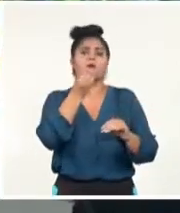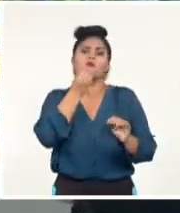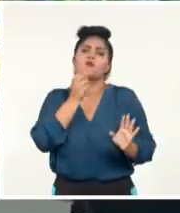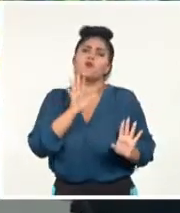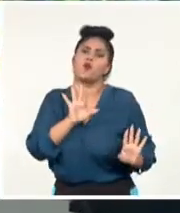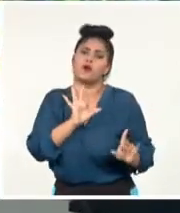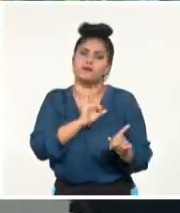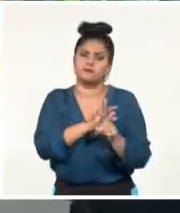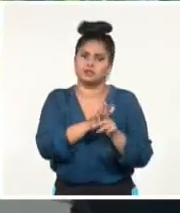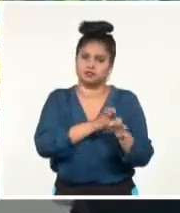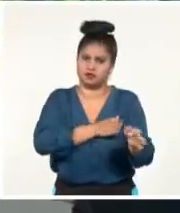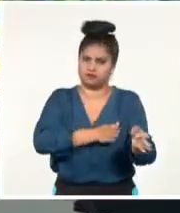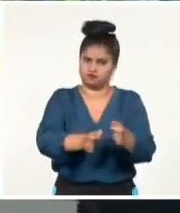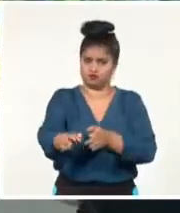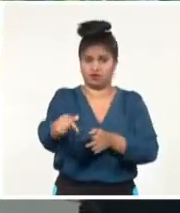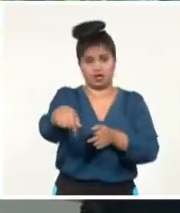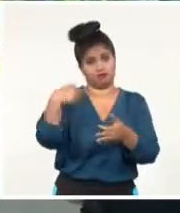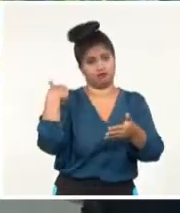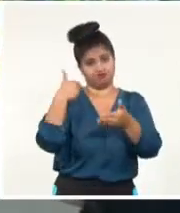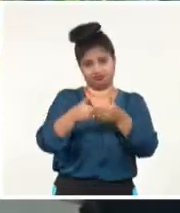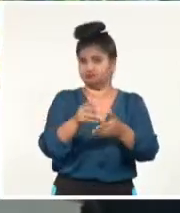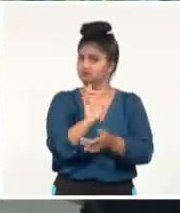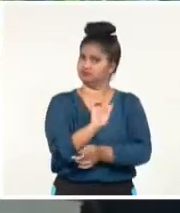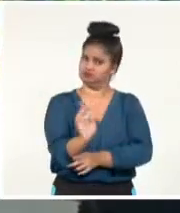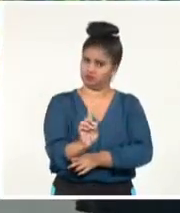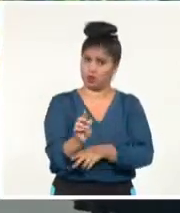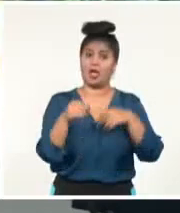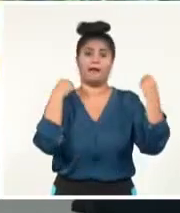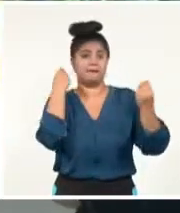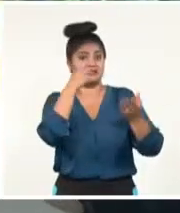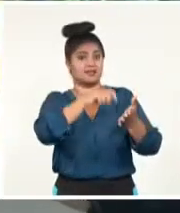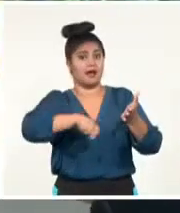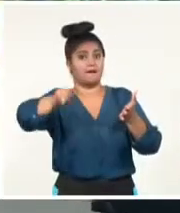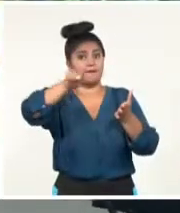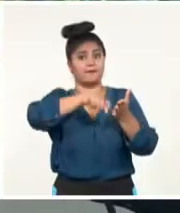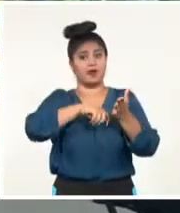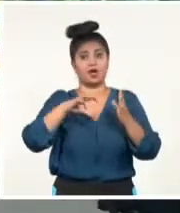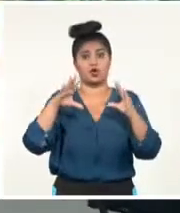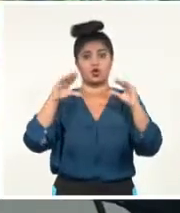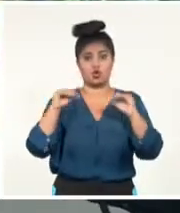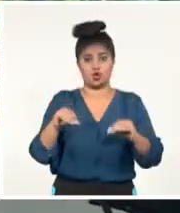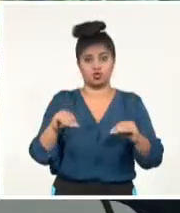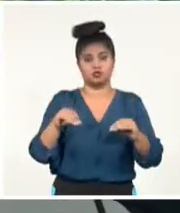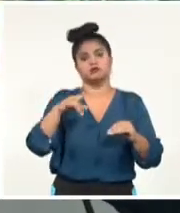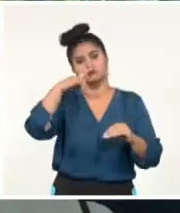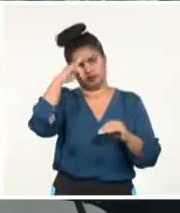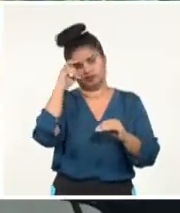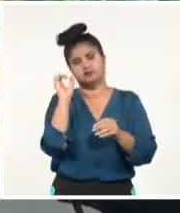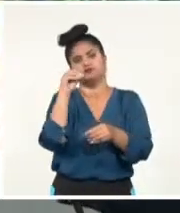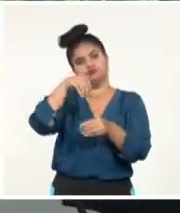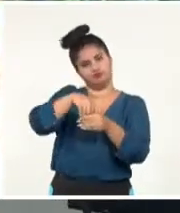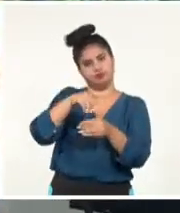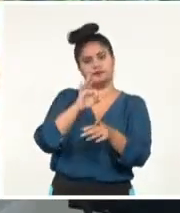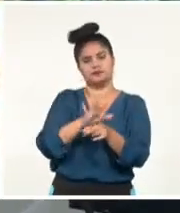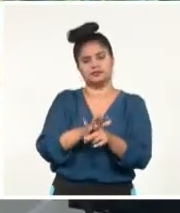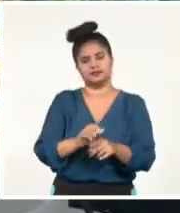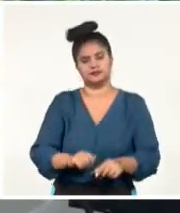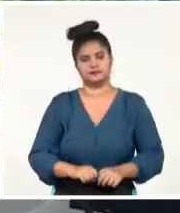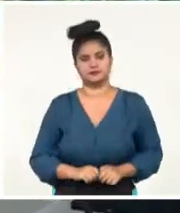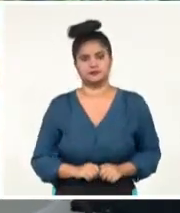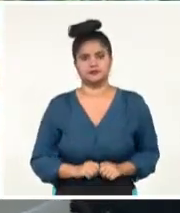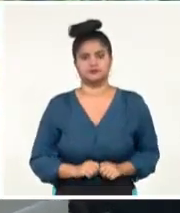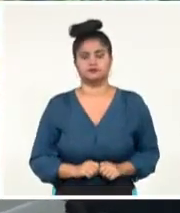momento todavía no ha sido posible, pero estamos estimando que para la noche de hoy, ya para la hora de la máxima demanda, esta unidad se nos pueda incorporar